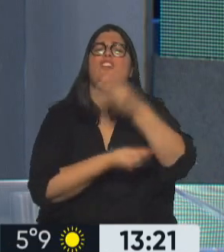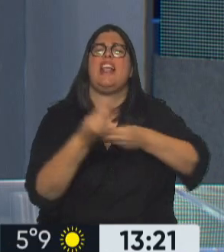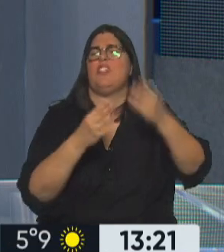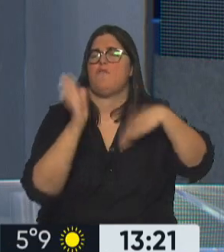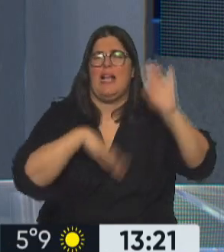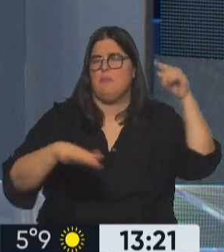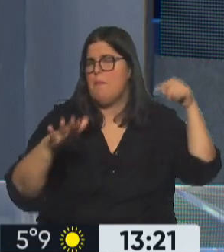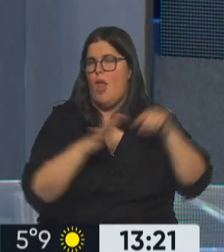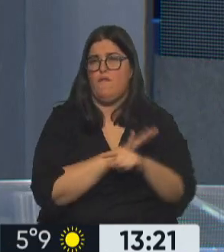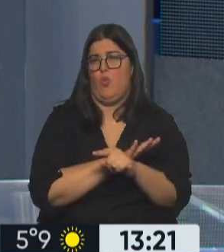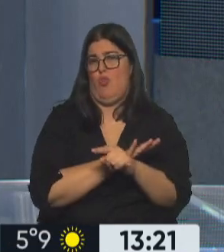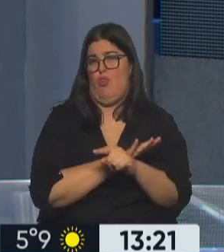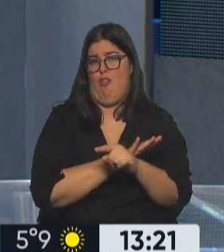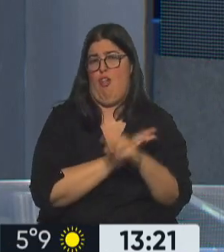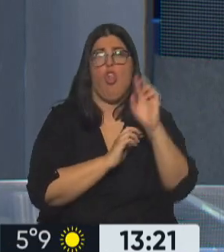lo tanto el más líquido.